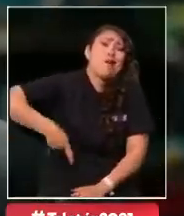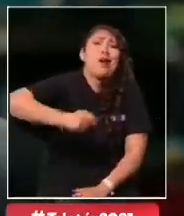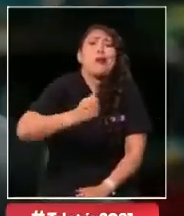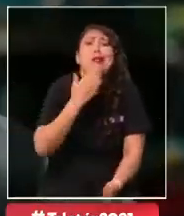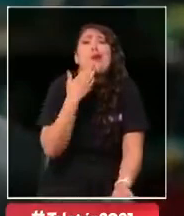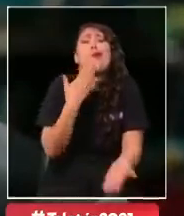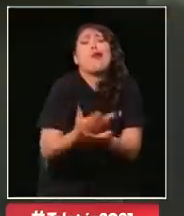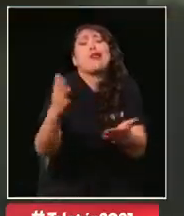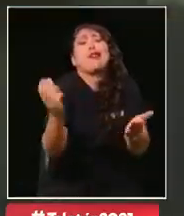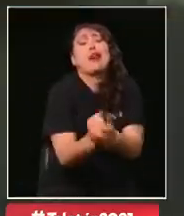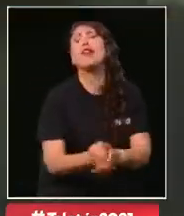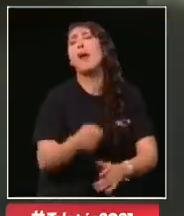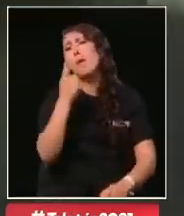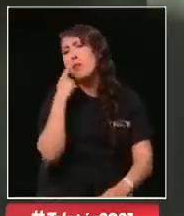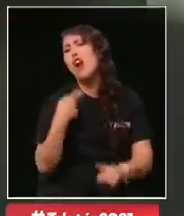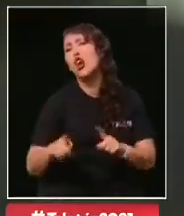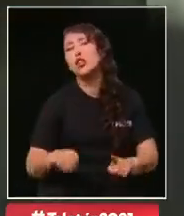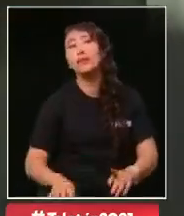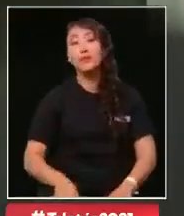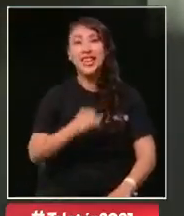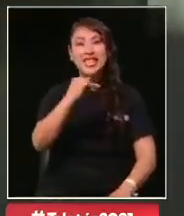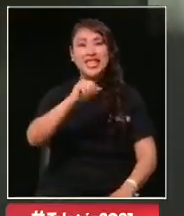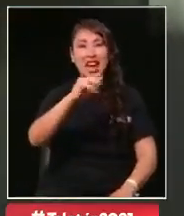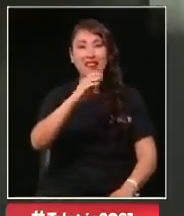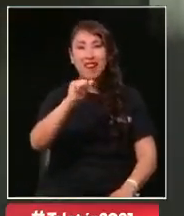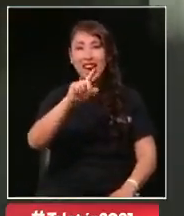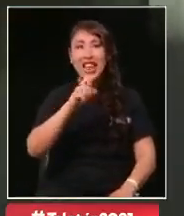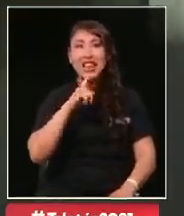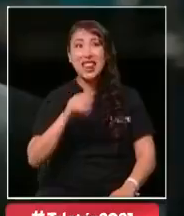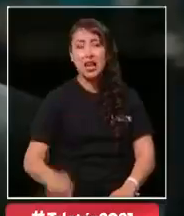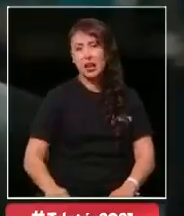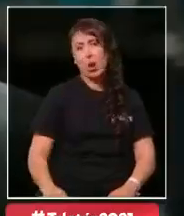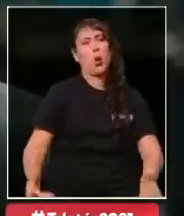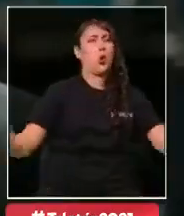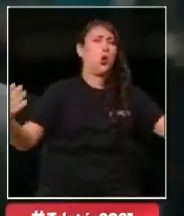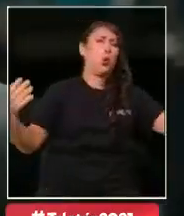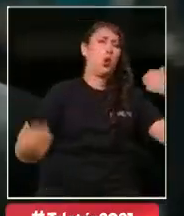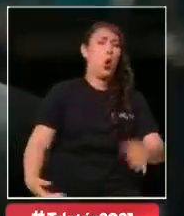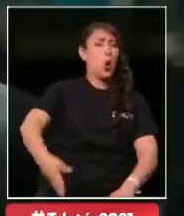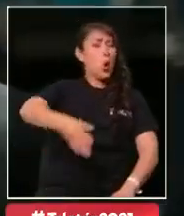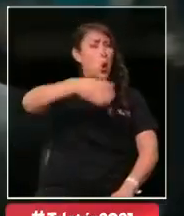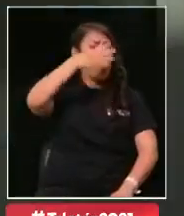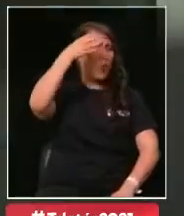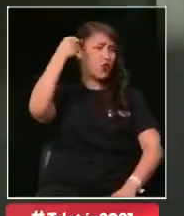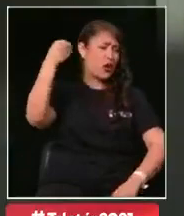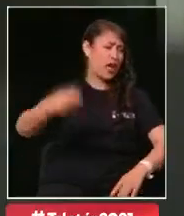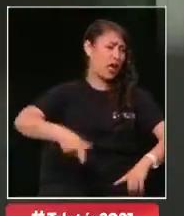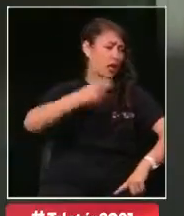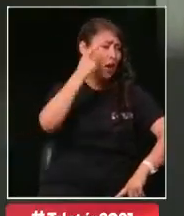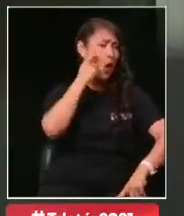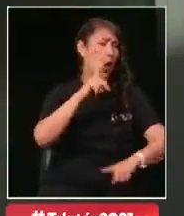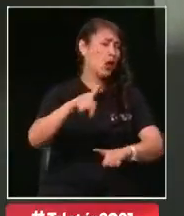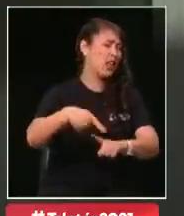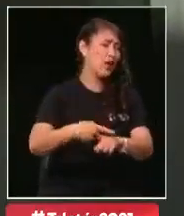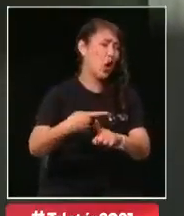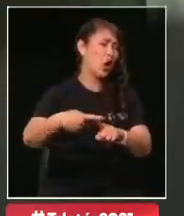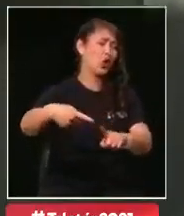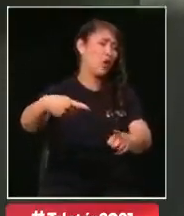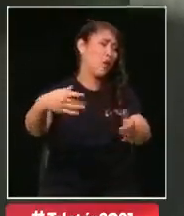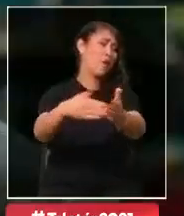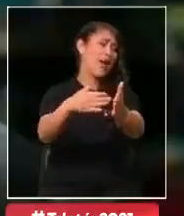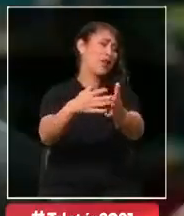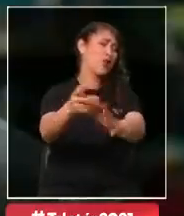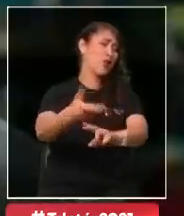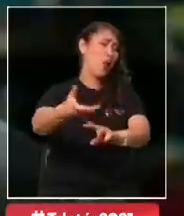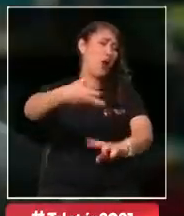ha funcionado? A ver otro. Jorge Zabaleta. Olvídate, Francisco Javier, con cuento corto, otra época, weón.